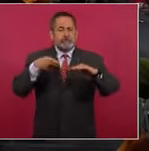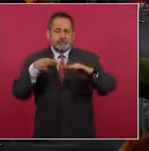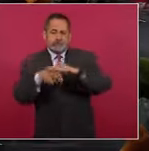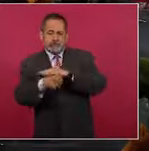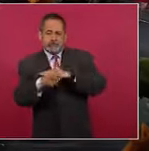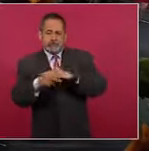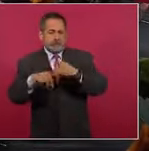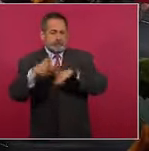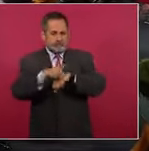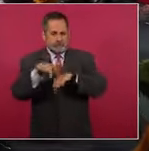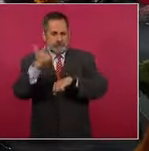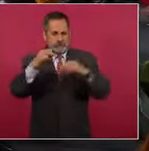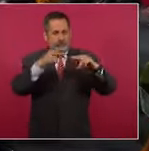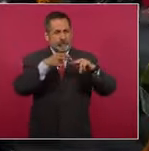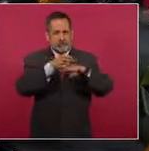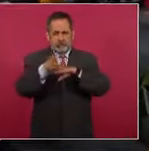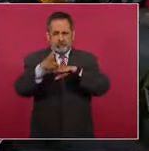primero que